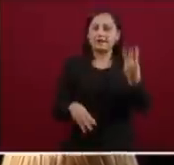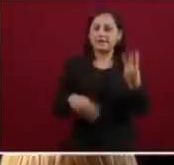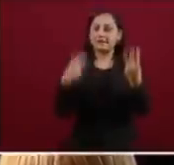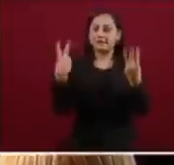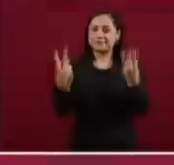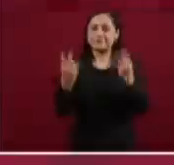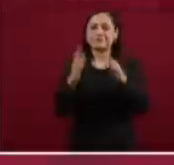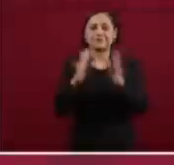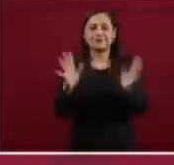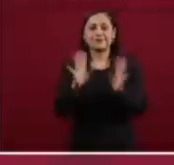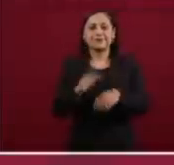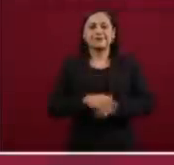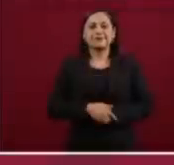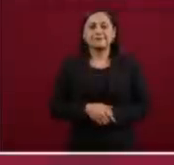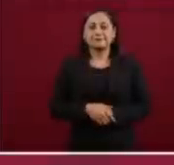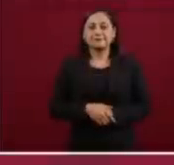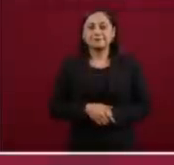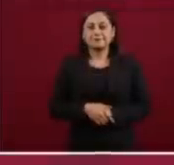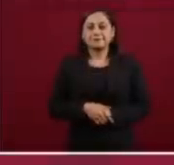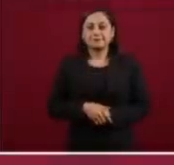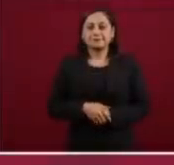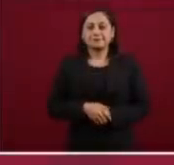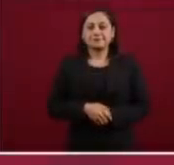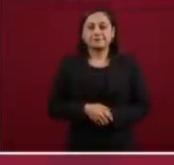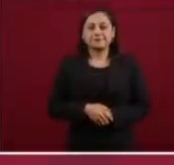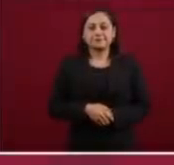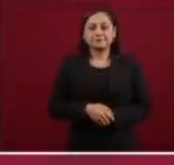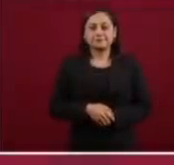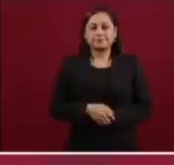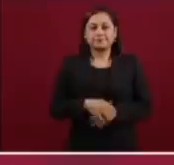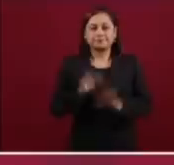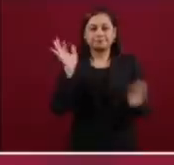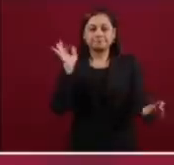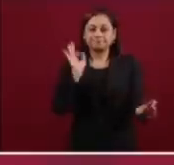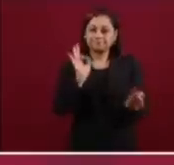y selva esté acercando